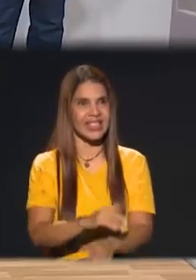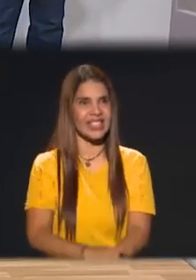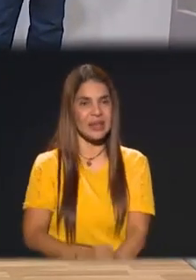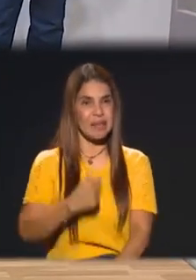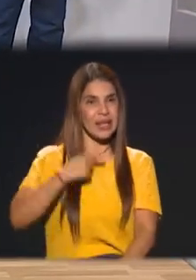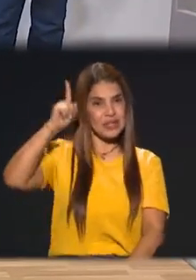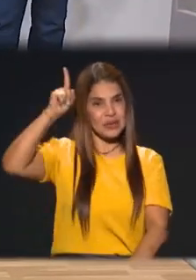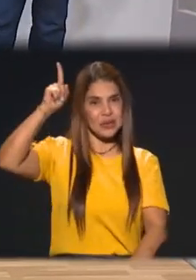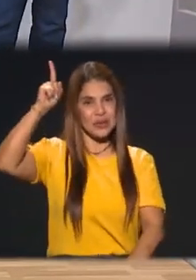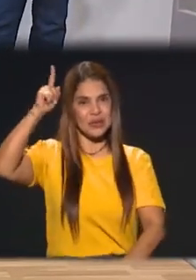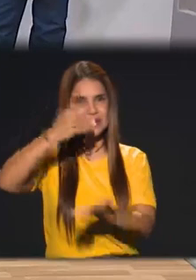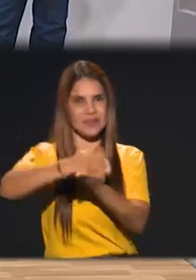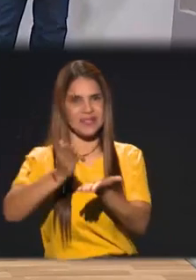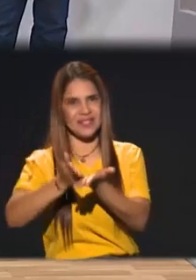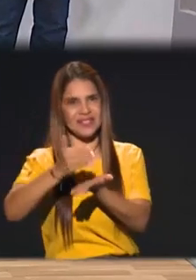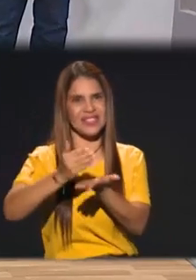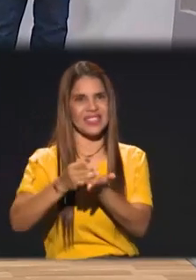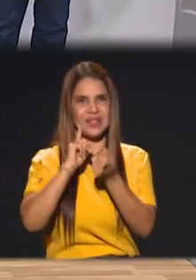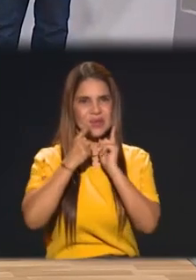salvó, me salvó.